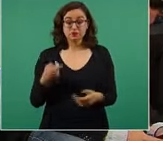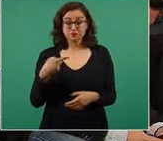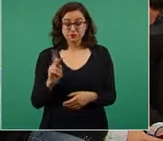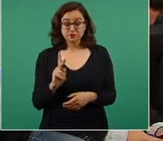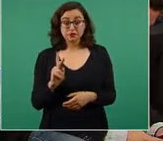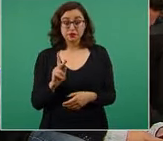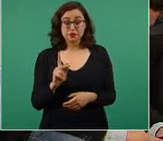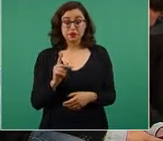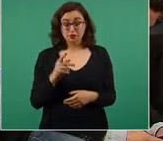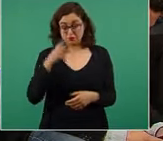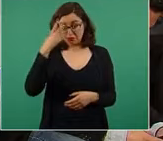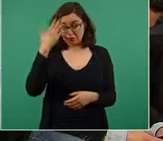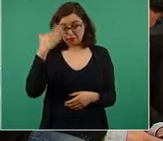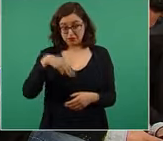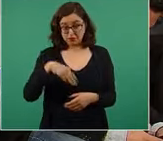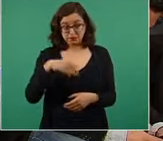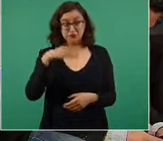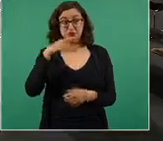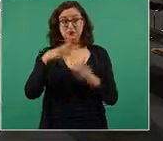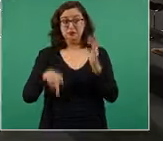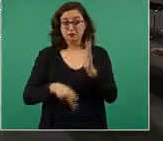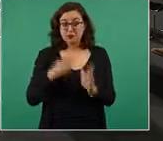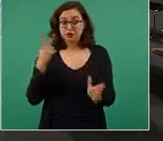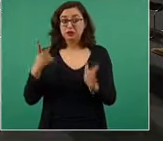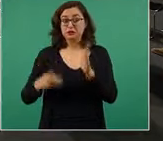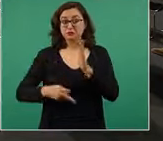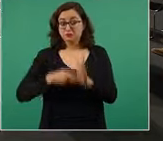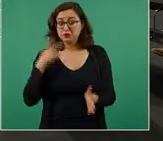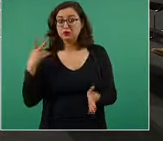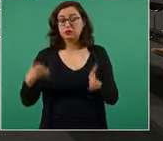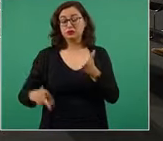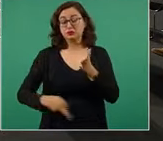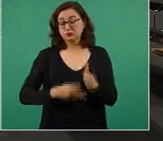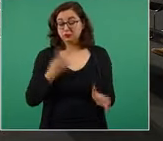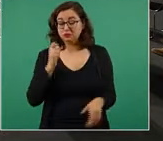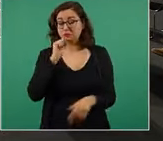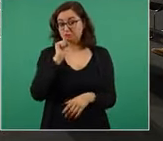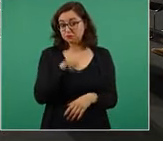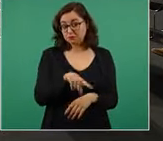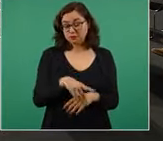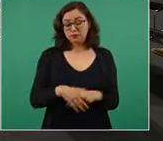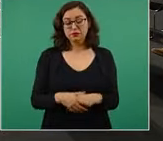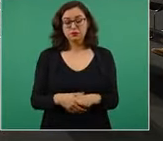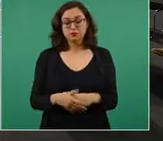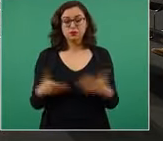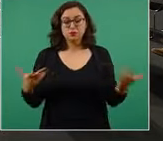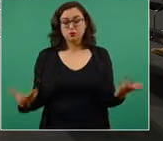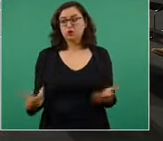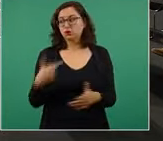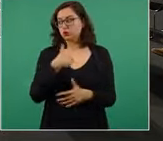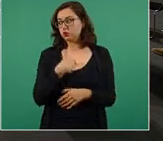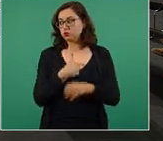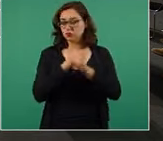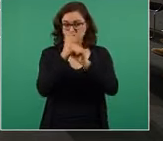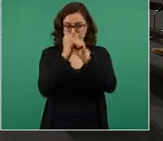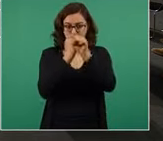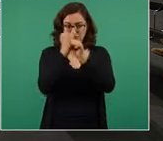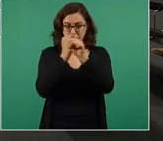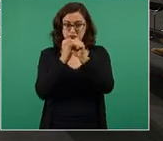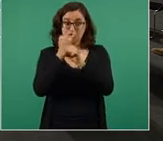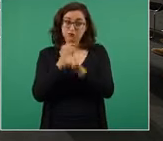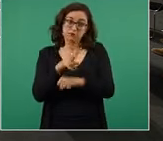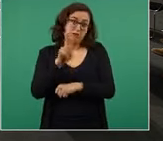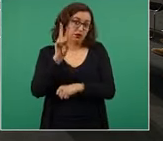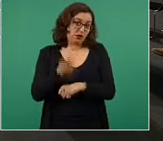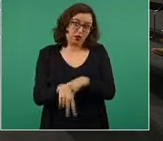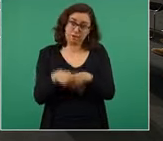tiene varios reportes de incidentes. Le repito esto, por lo que yo he podido investigar, es muy peligroso para que los